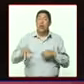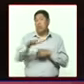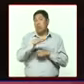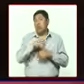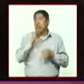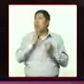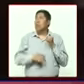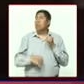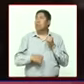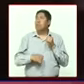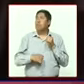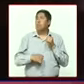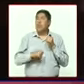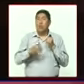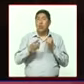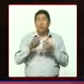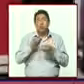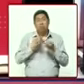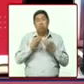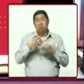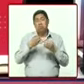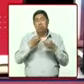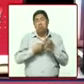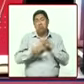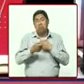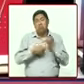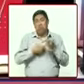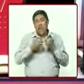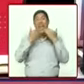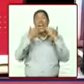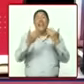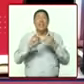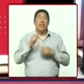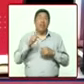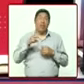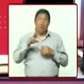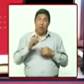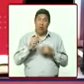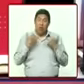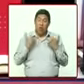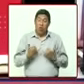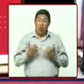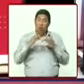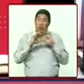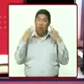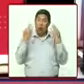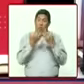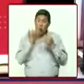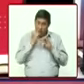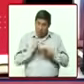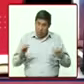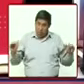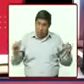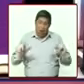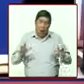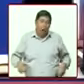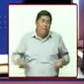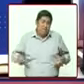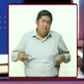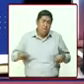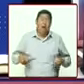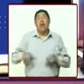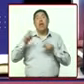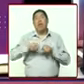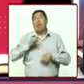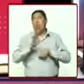al final de cuentas son consumidores. Gracias, Álvaro, por la información. Hoy hemos visto cómo familias con niños, con maletas, han